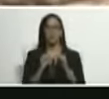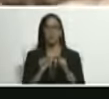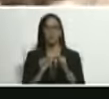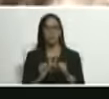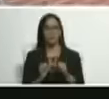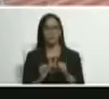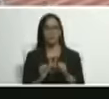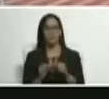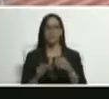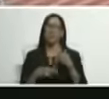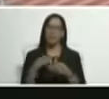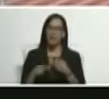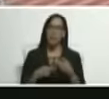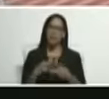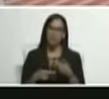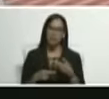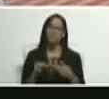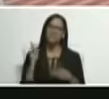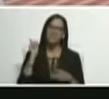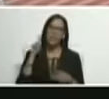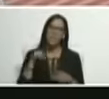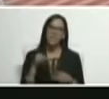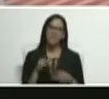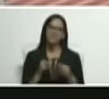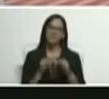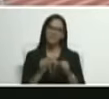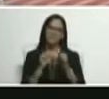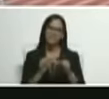Y la revolución también continuó,